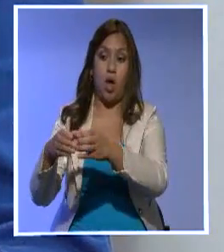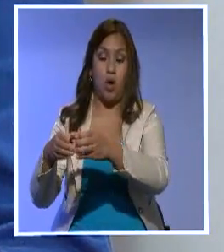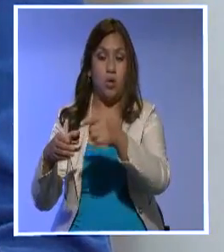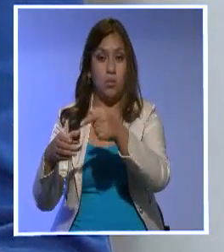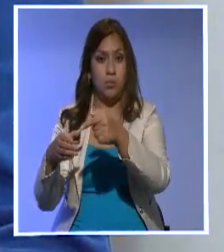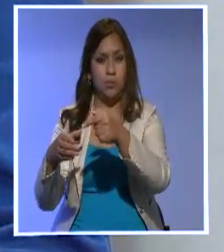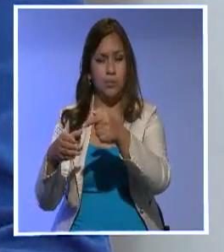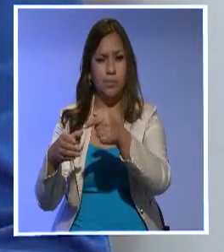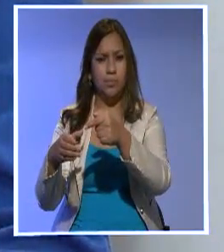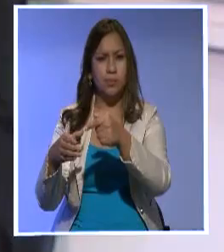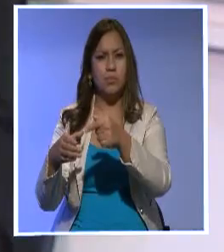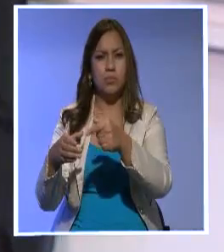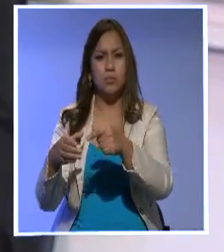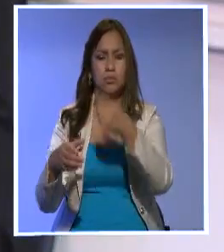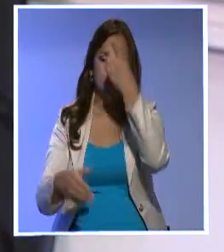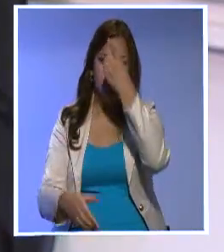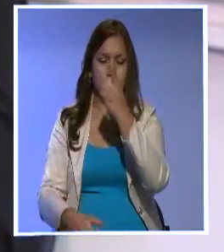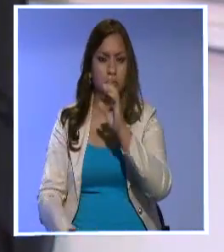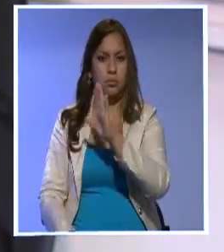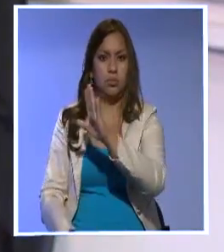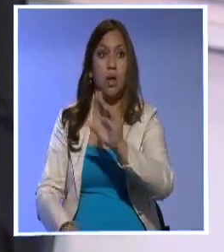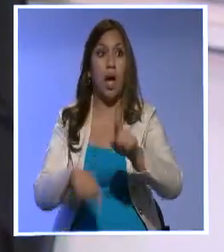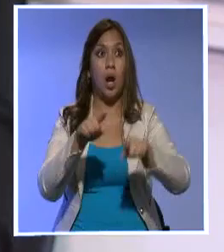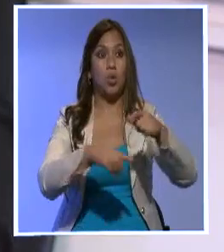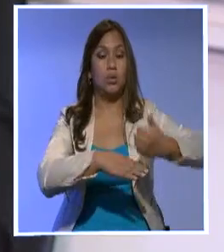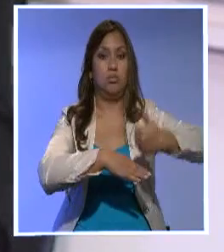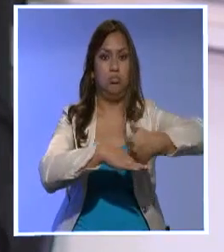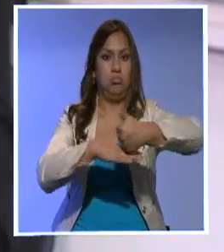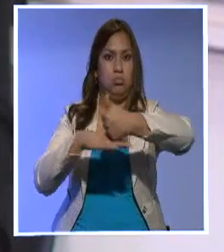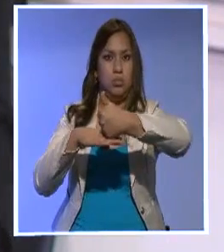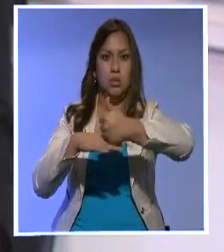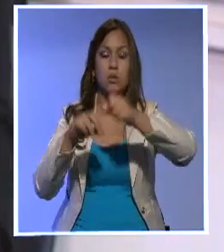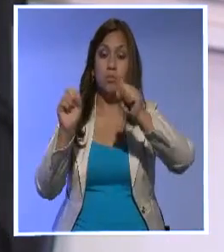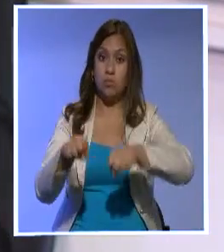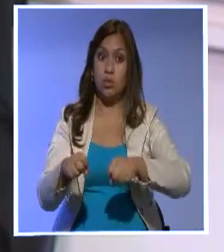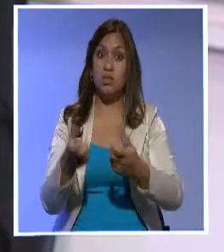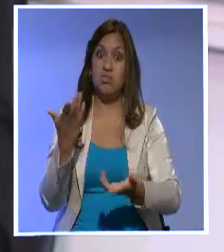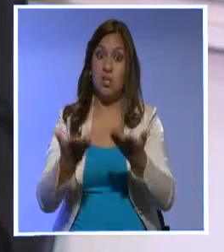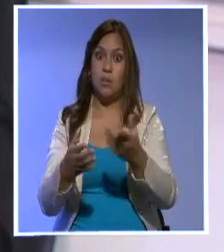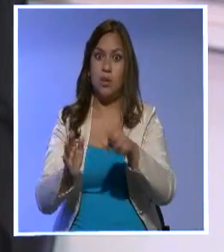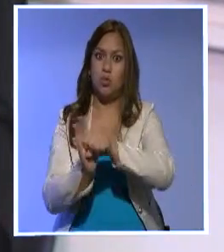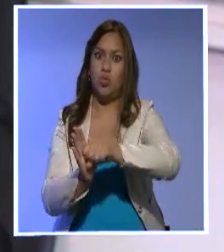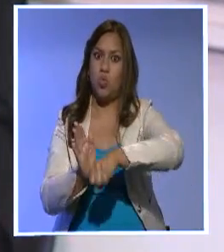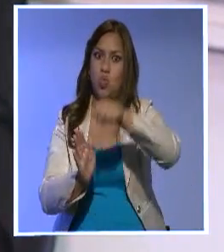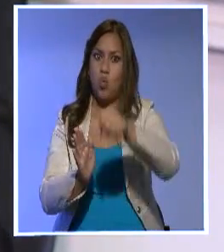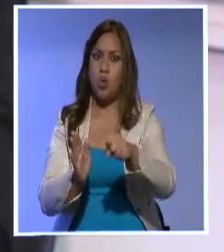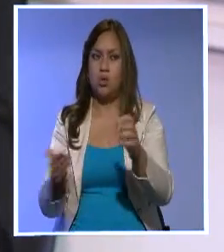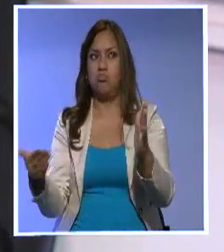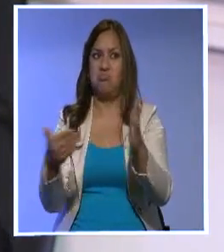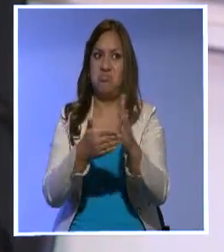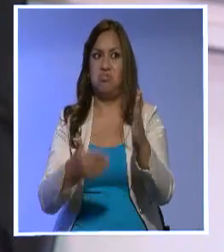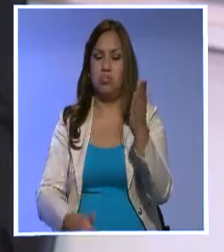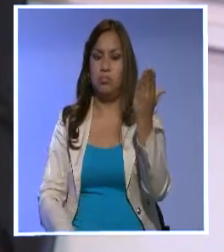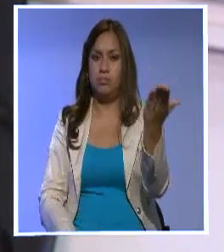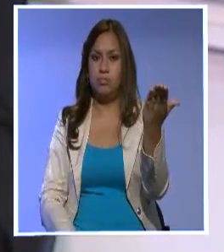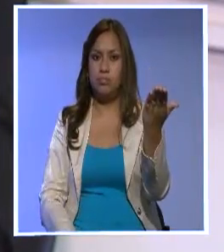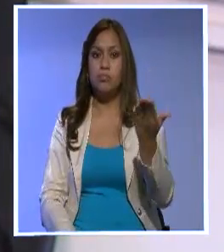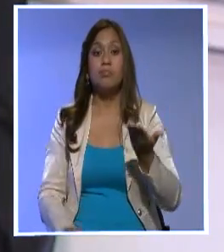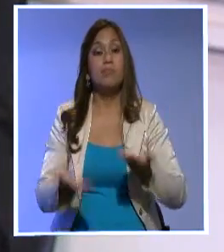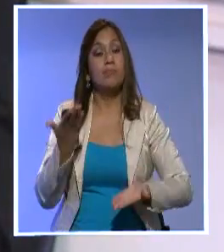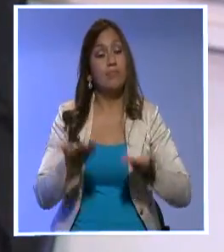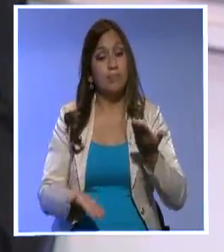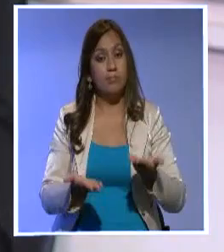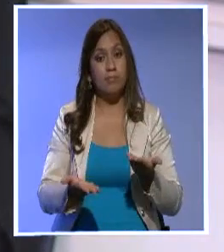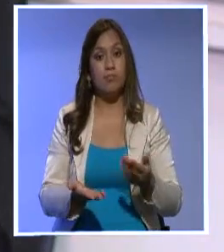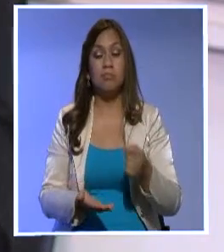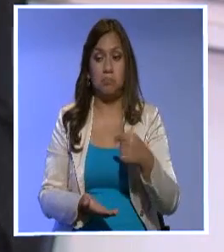alguna de las autoridades de control se sujeta o no juicio político que es lo que a nosotros nos corresponde dentro del proceso de fiscalización